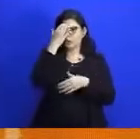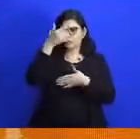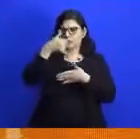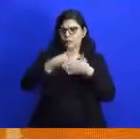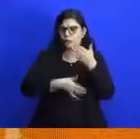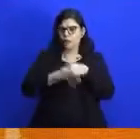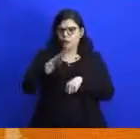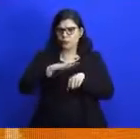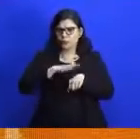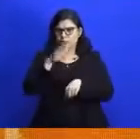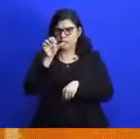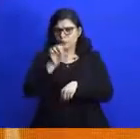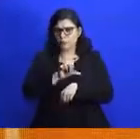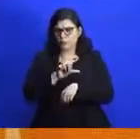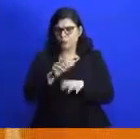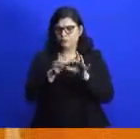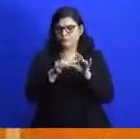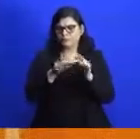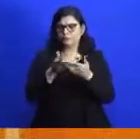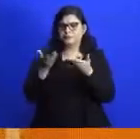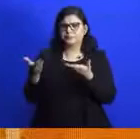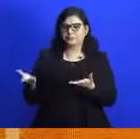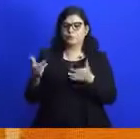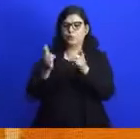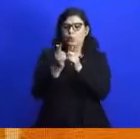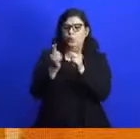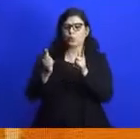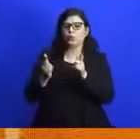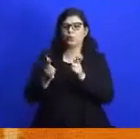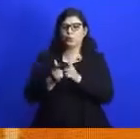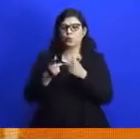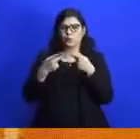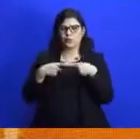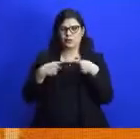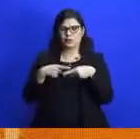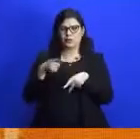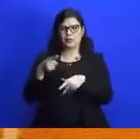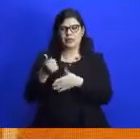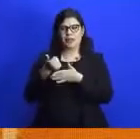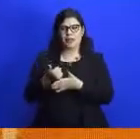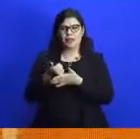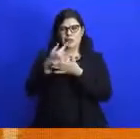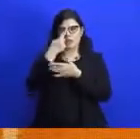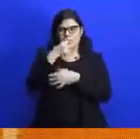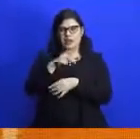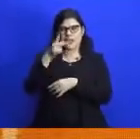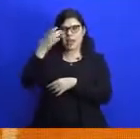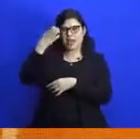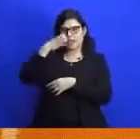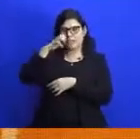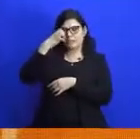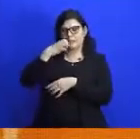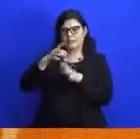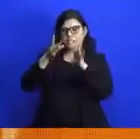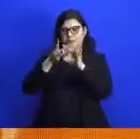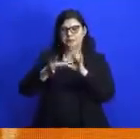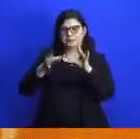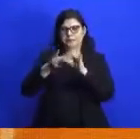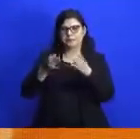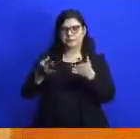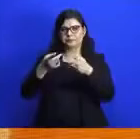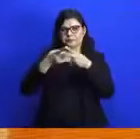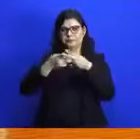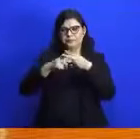plataformas de desarrollo que hoy tenemos, hoy nos acompaña un grupo de invitados quienes nos van a ayudar a contar su experiencia y trayectoria. Así que empezamos